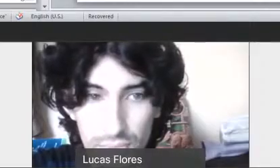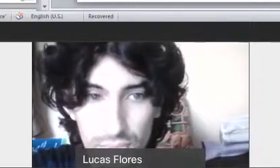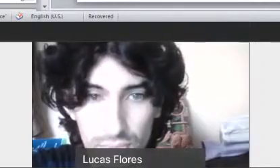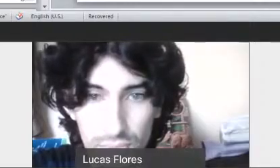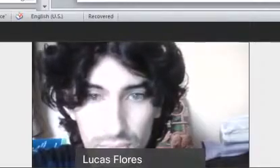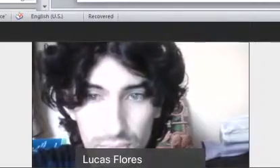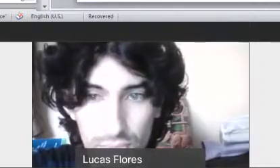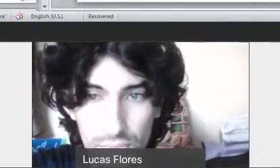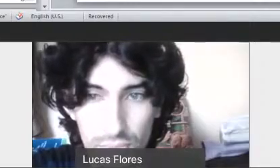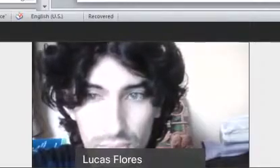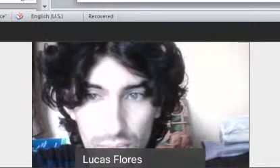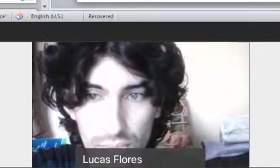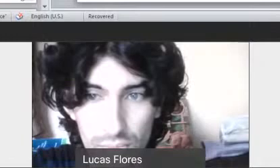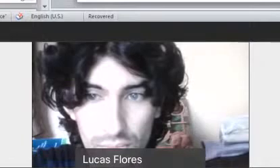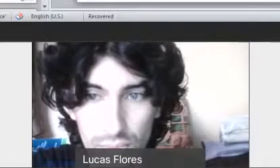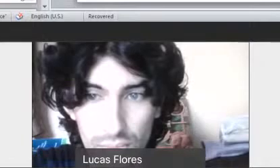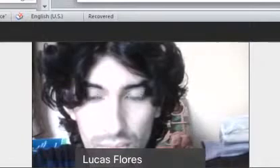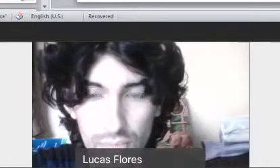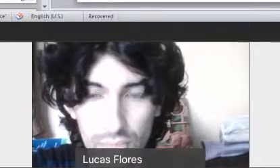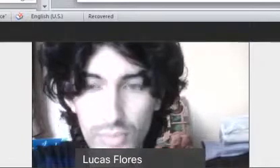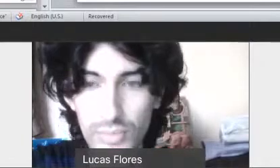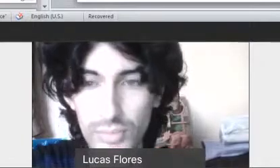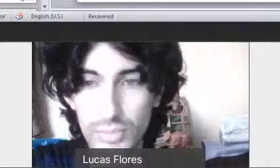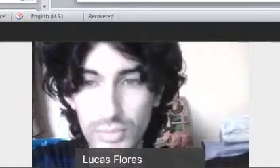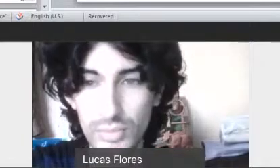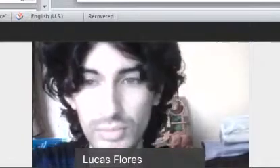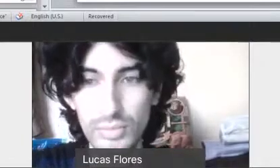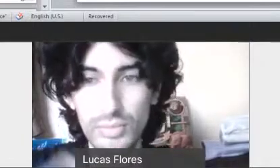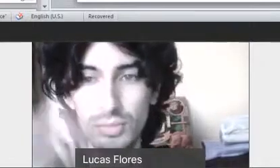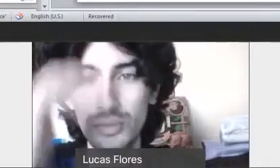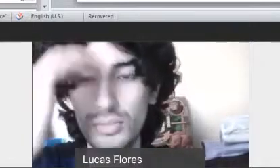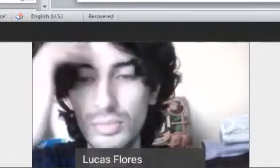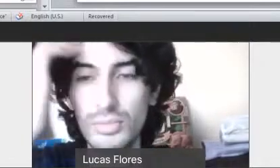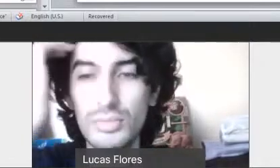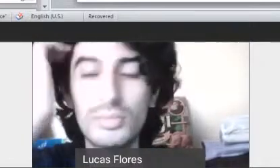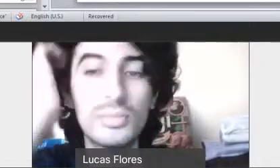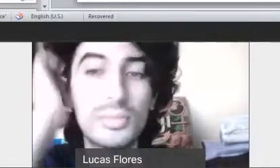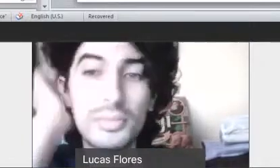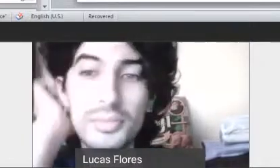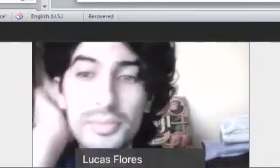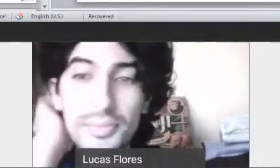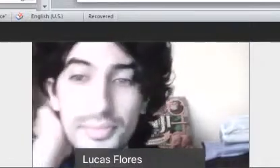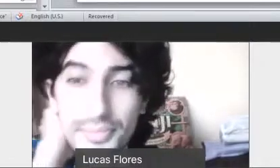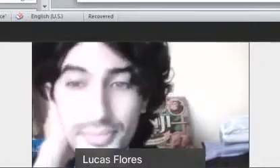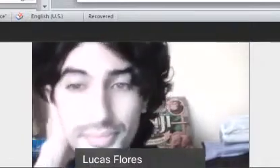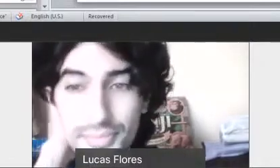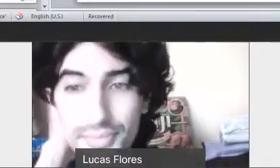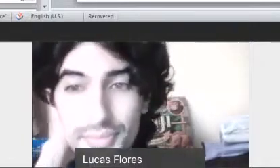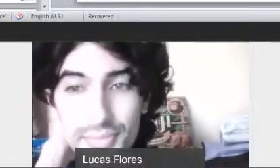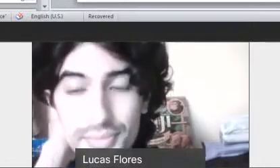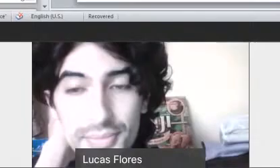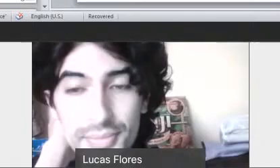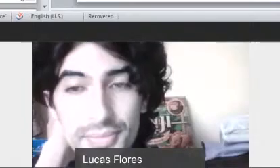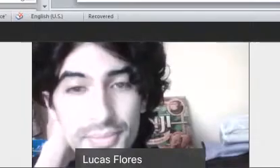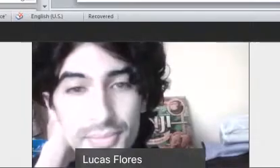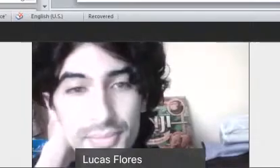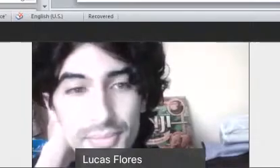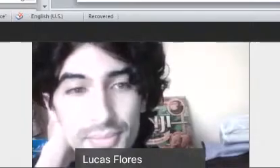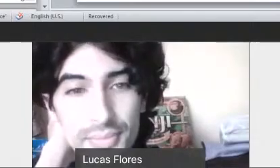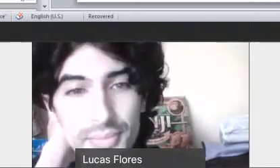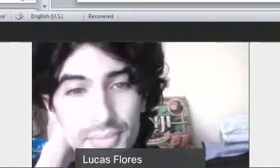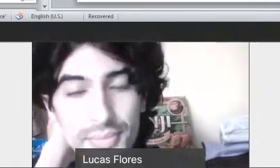también. Habitualmente los libros de fisiología, histología, tienen los primeros capítulos